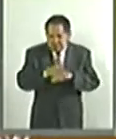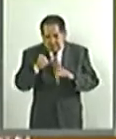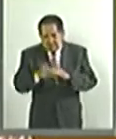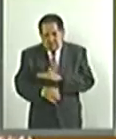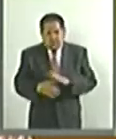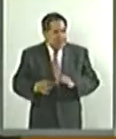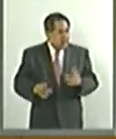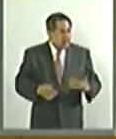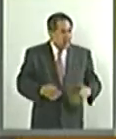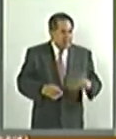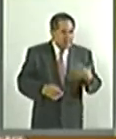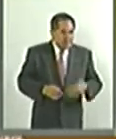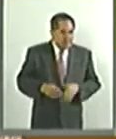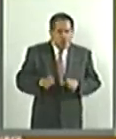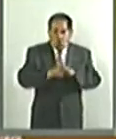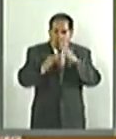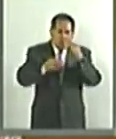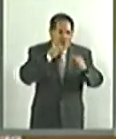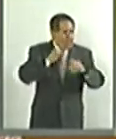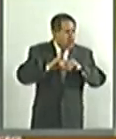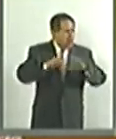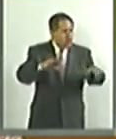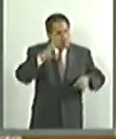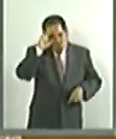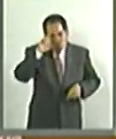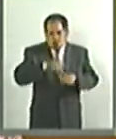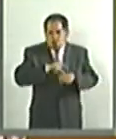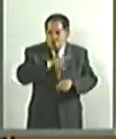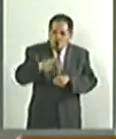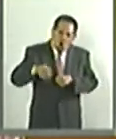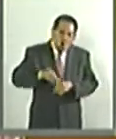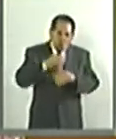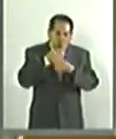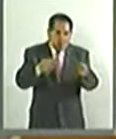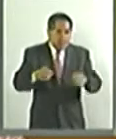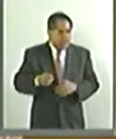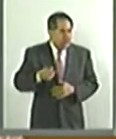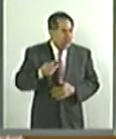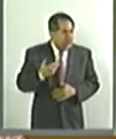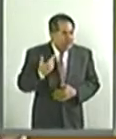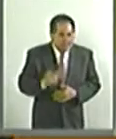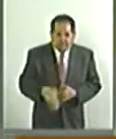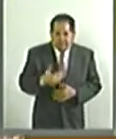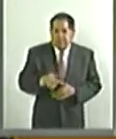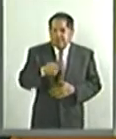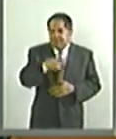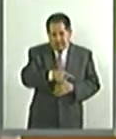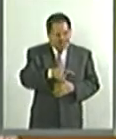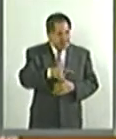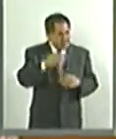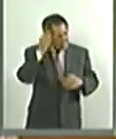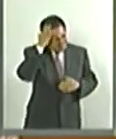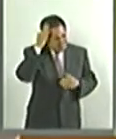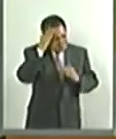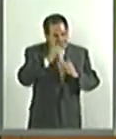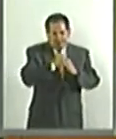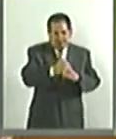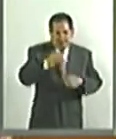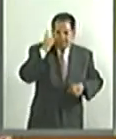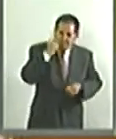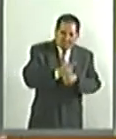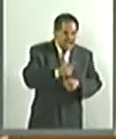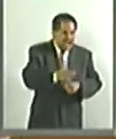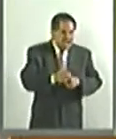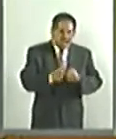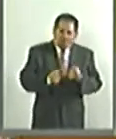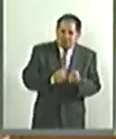que preserva y difunde nuestros valores culturales y aquella que ha sido y deberá seguir siendo el